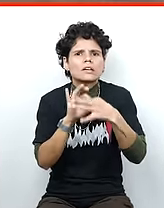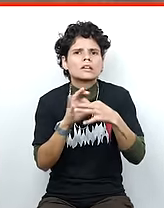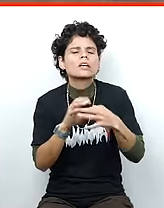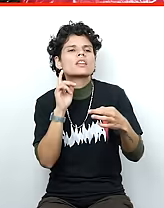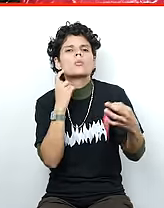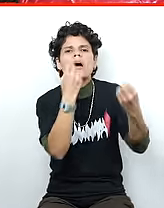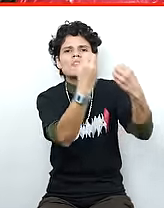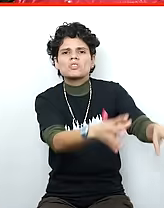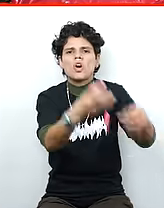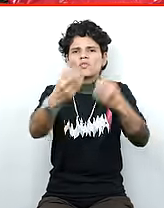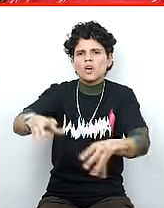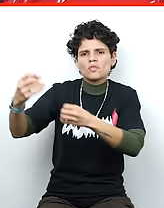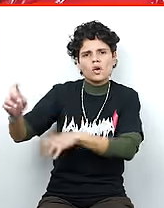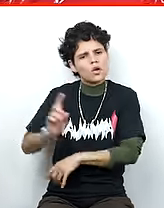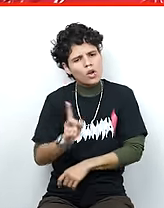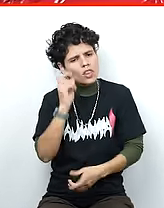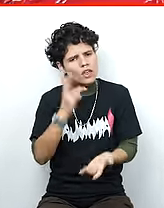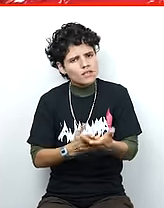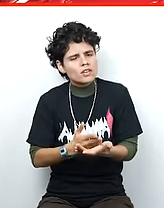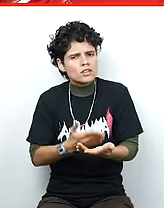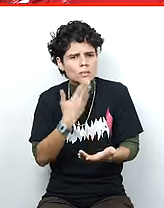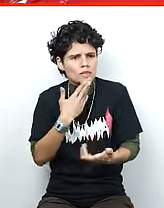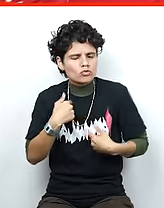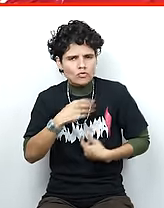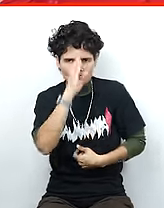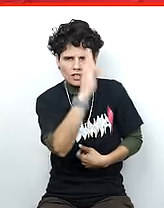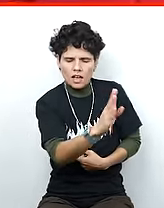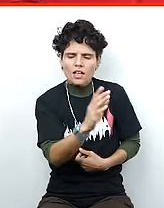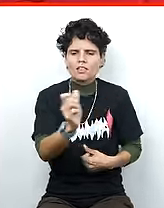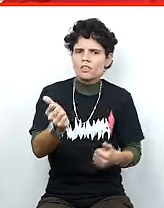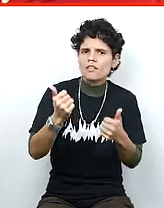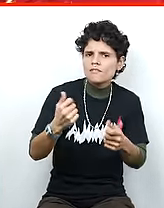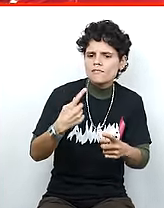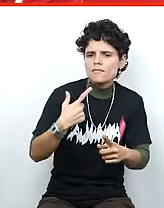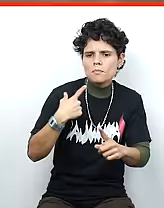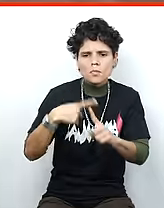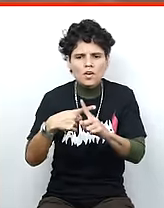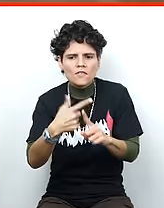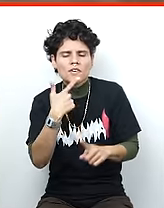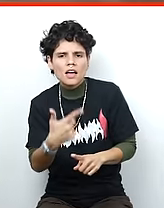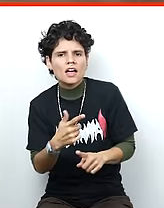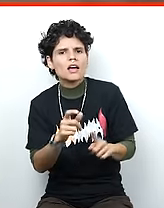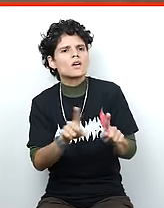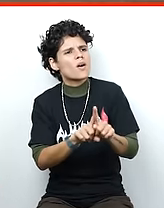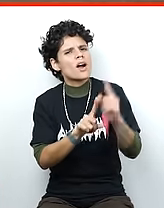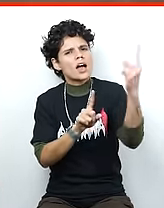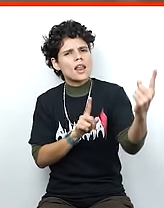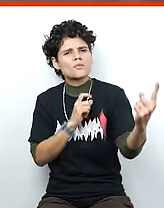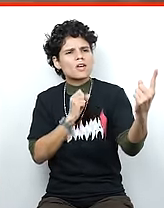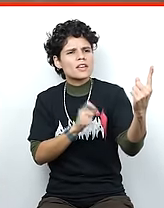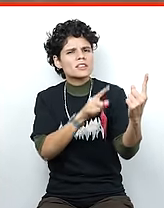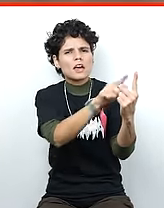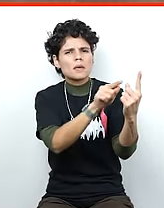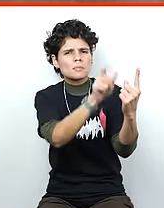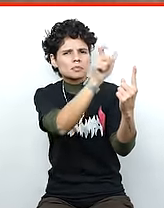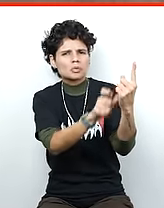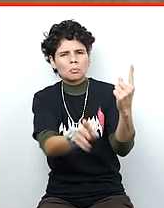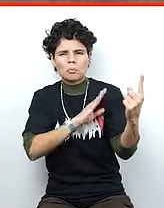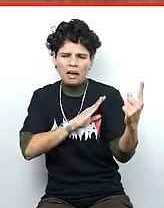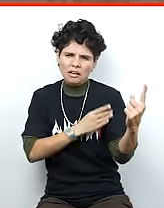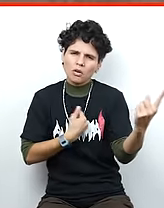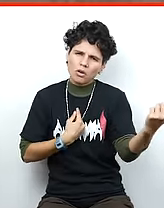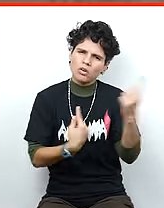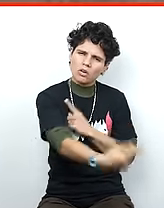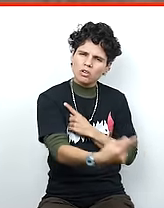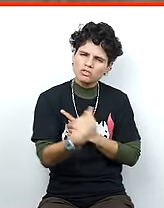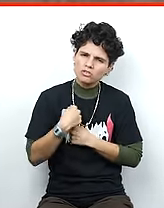con la misma moneda. Porque a veces siendo opulento con la gente, les demostráis más y que, oh, está bien, yo fui maricón con ese guan y este guan conmigo está haciendo de pana.